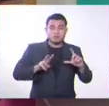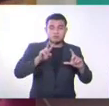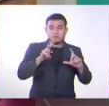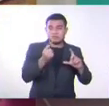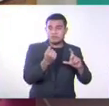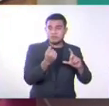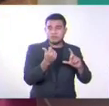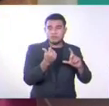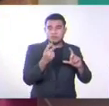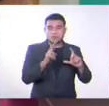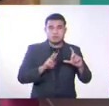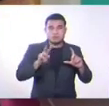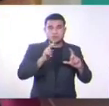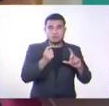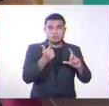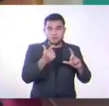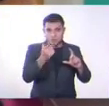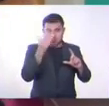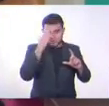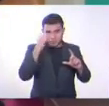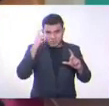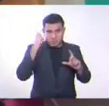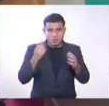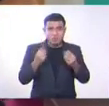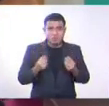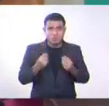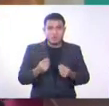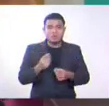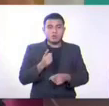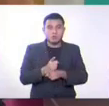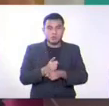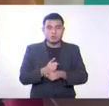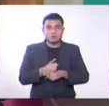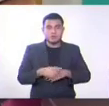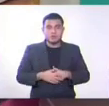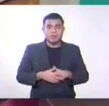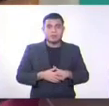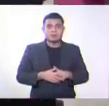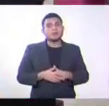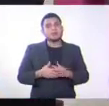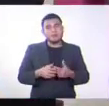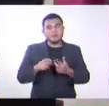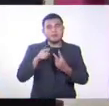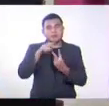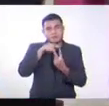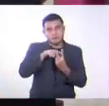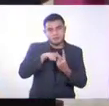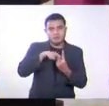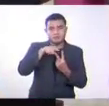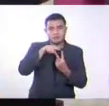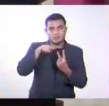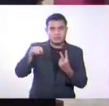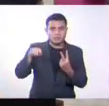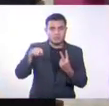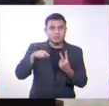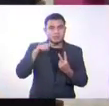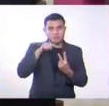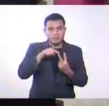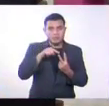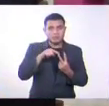cuando el exponente es 2? ¡Sí! Correcto, era sacando raíz a ambos lados de esa